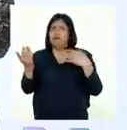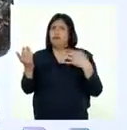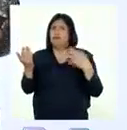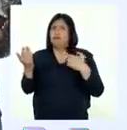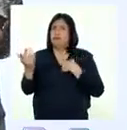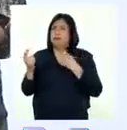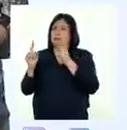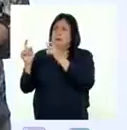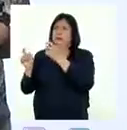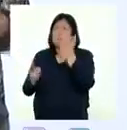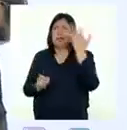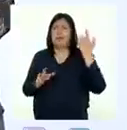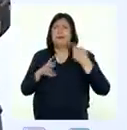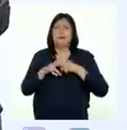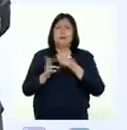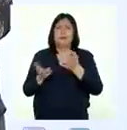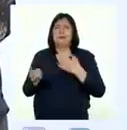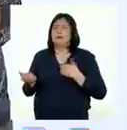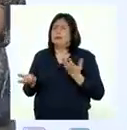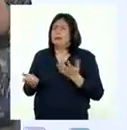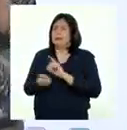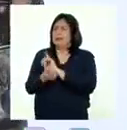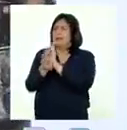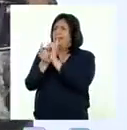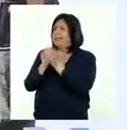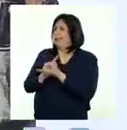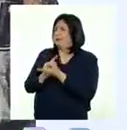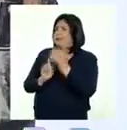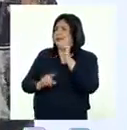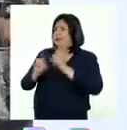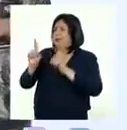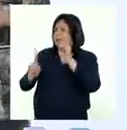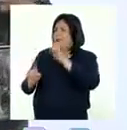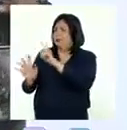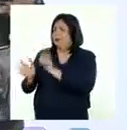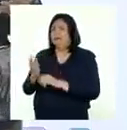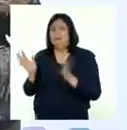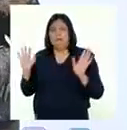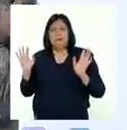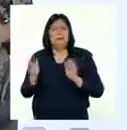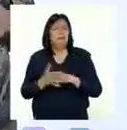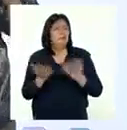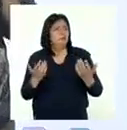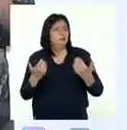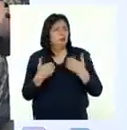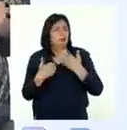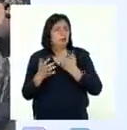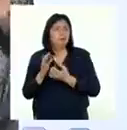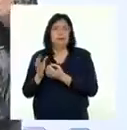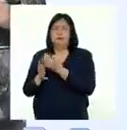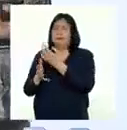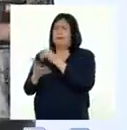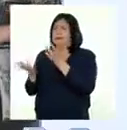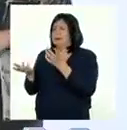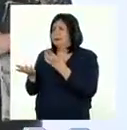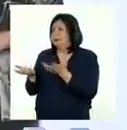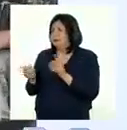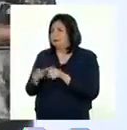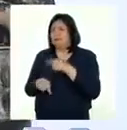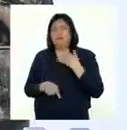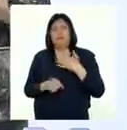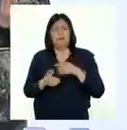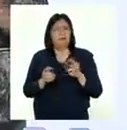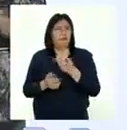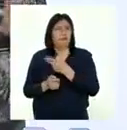relacionan con mi pregunta inicial, porque hablan de cambios en la rutina de algunos seres vivos durante las estaciones, pero ambos también mencionan un factor en